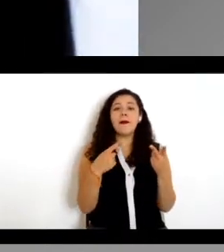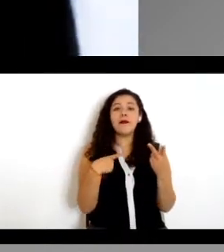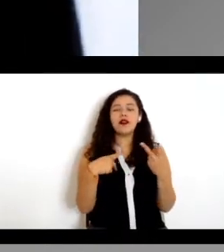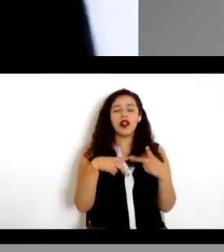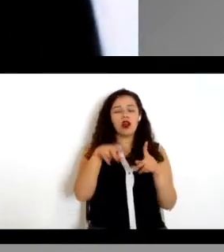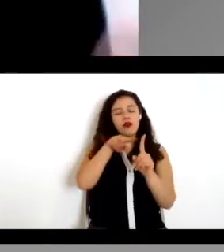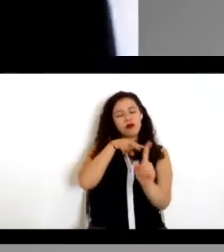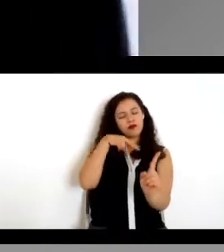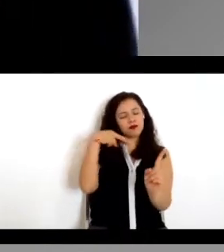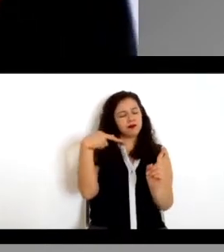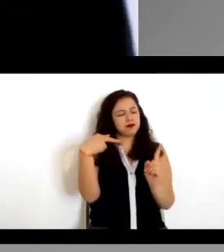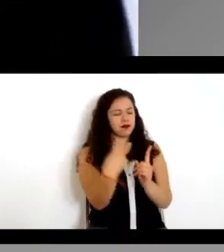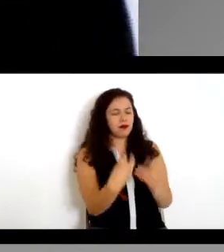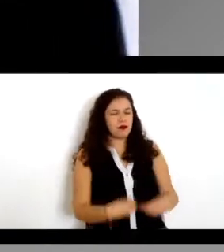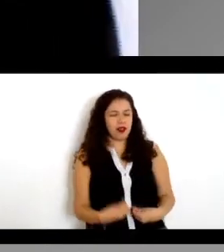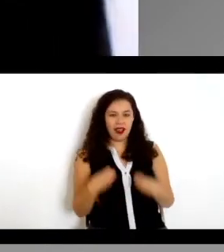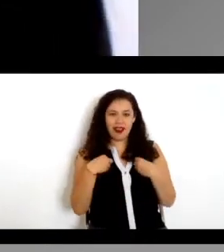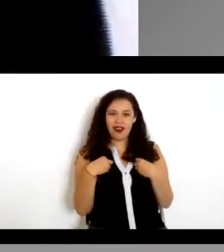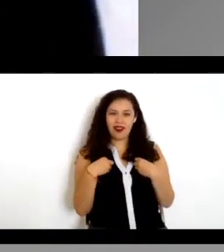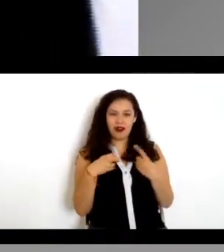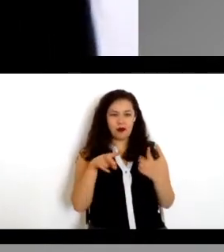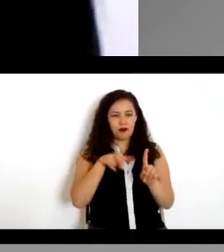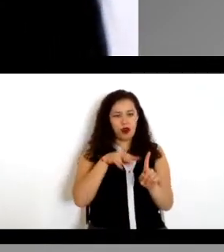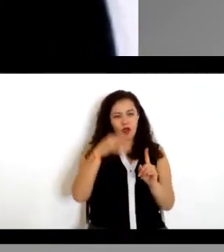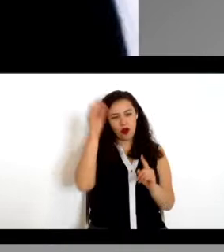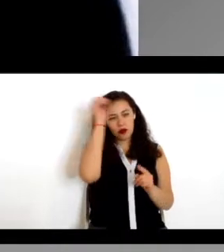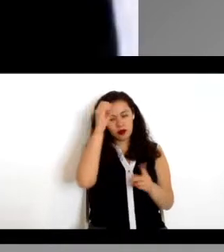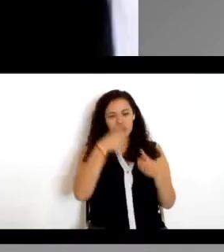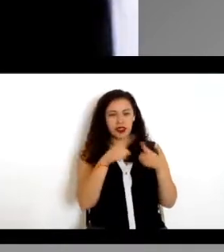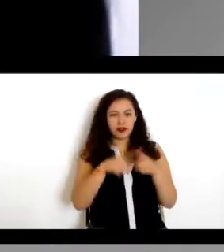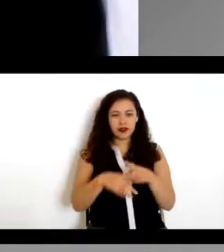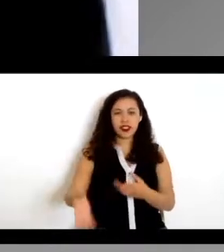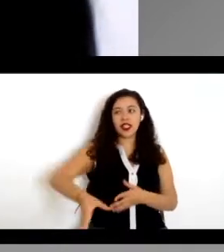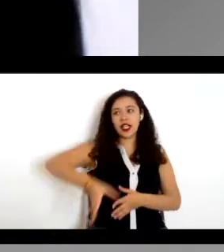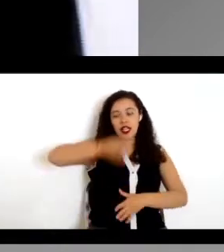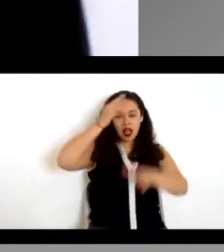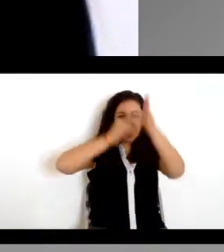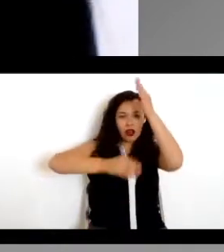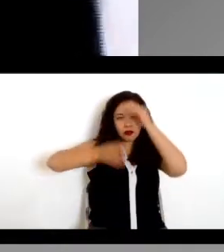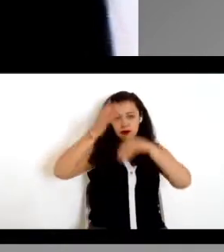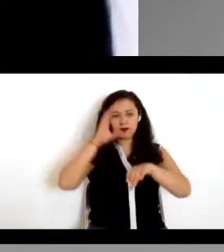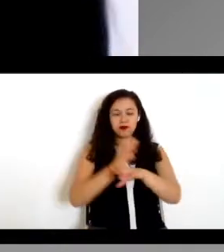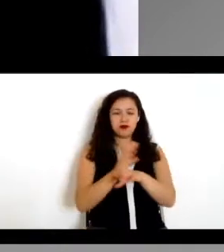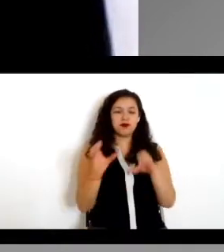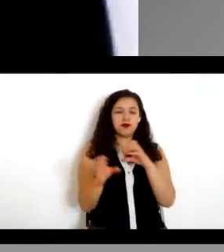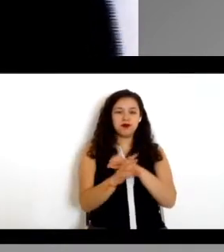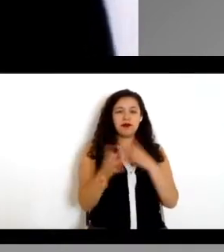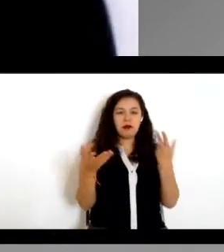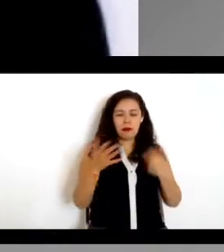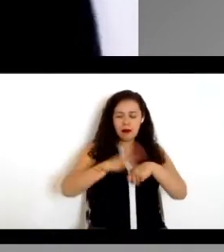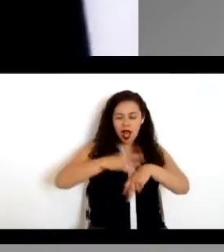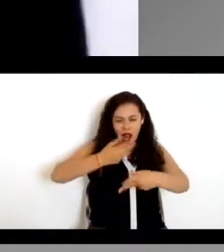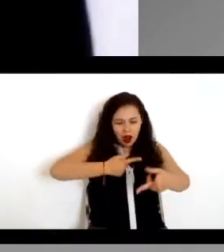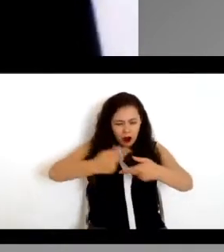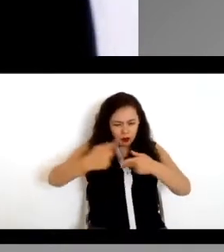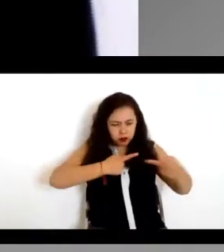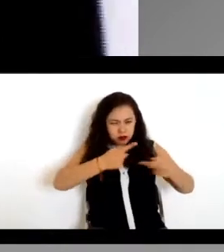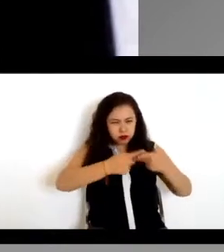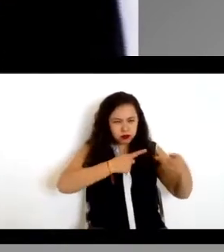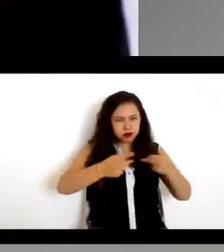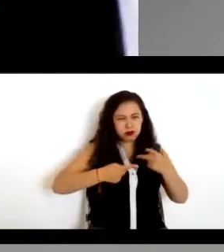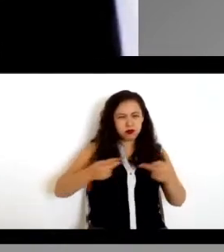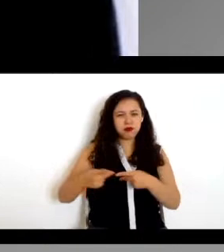vida, adquirir mayor conocimiento, incluso seguirse preparando y tener el acercamiento con